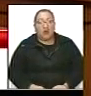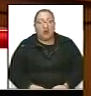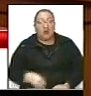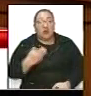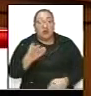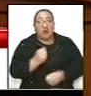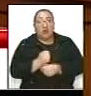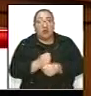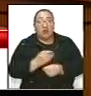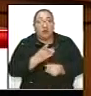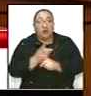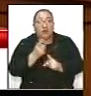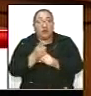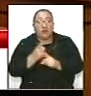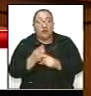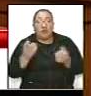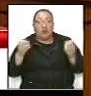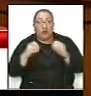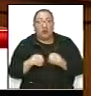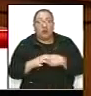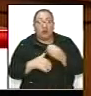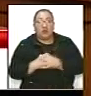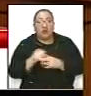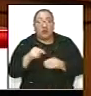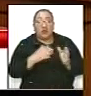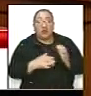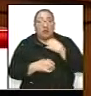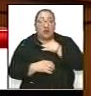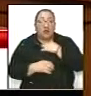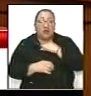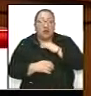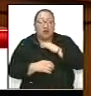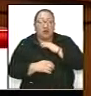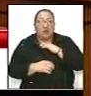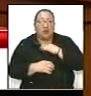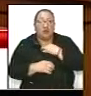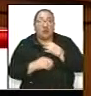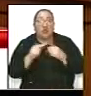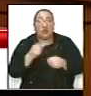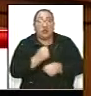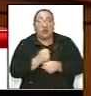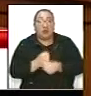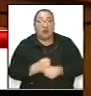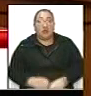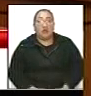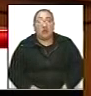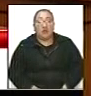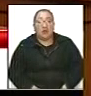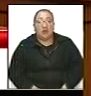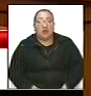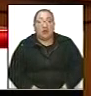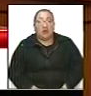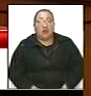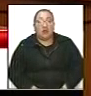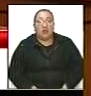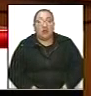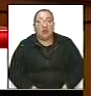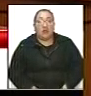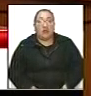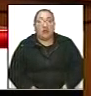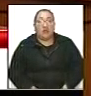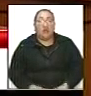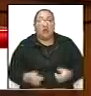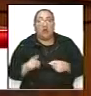sus intervenciones dirigidas a la implementación de este plan. En esa línea, cuando este gobierno asignó